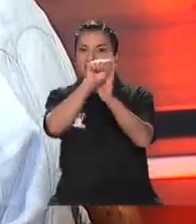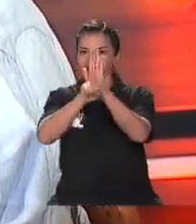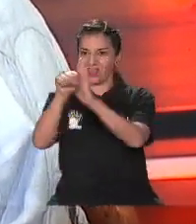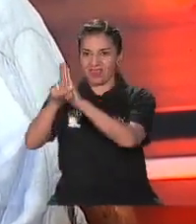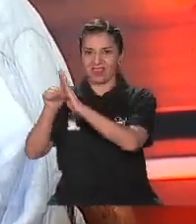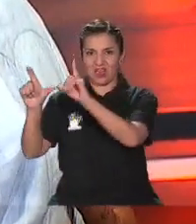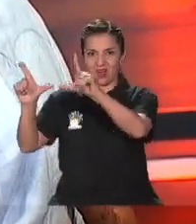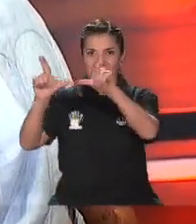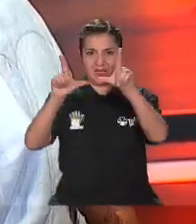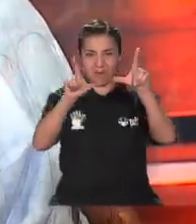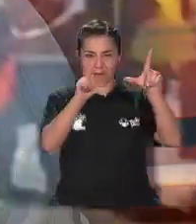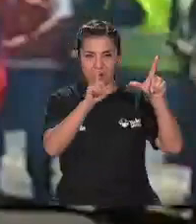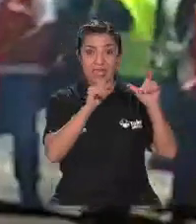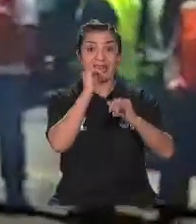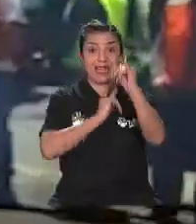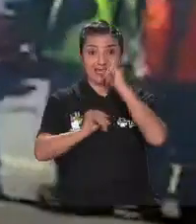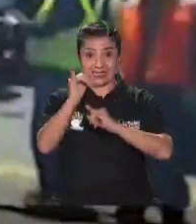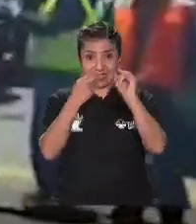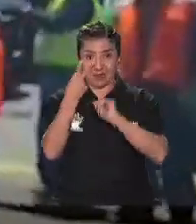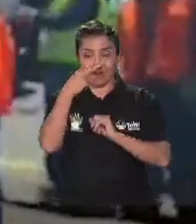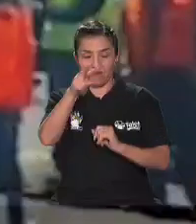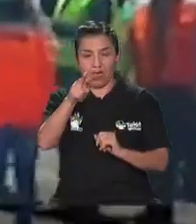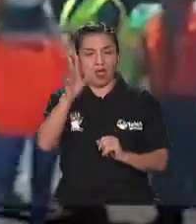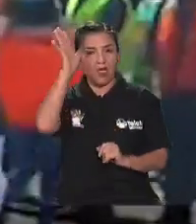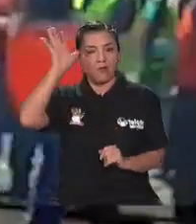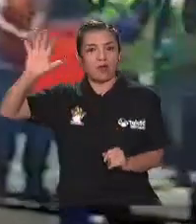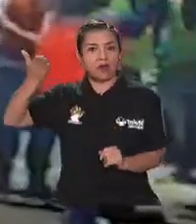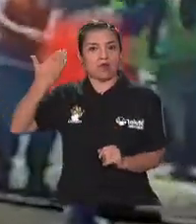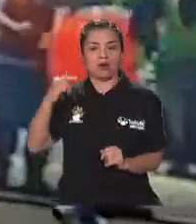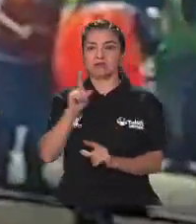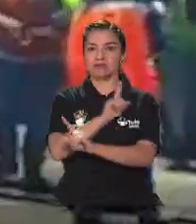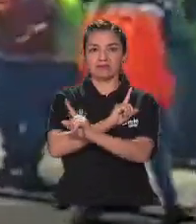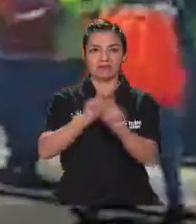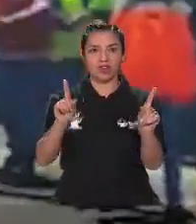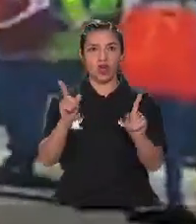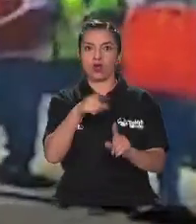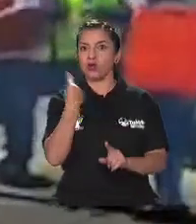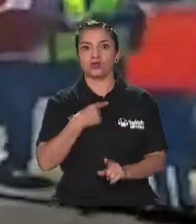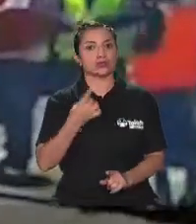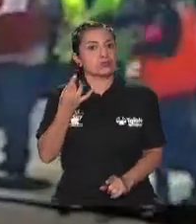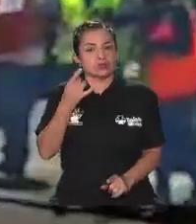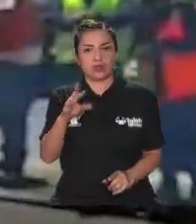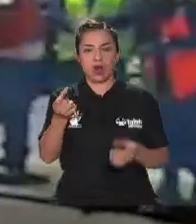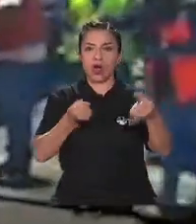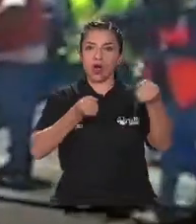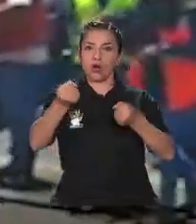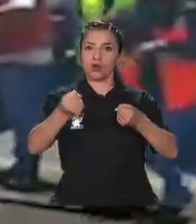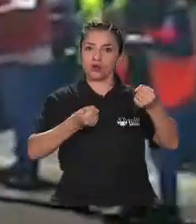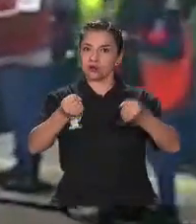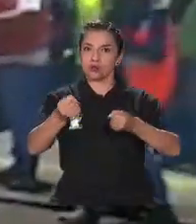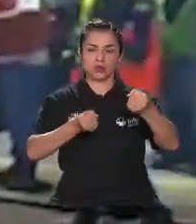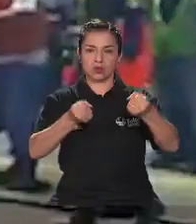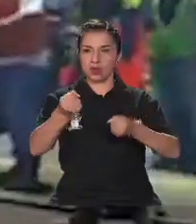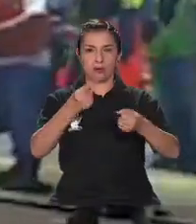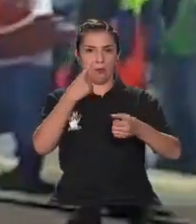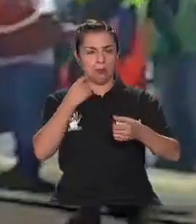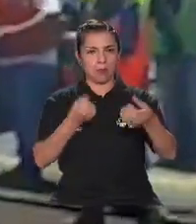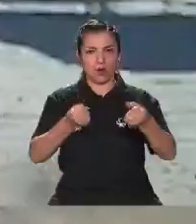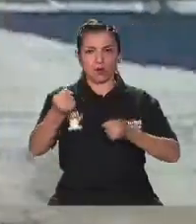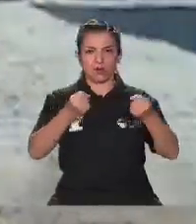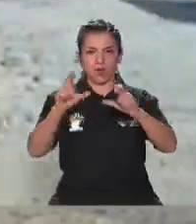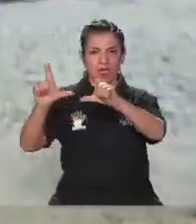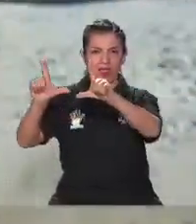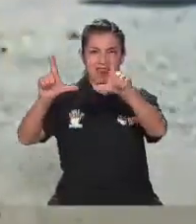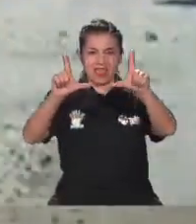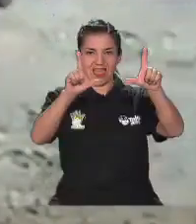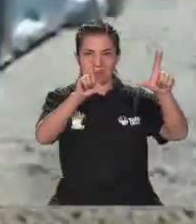pueden verlo en las redes sociales, ha sido algo que no pensamos. Somos solo conductores, puros choferes de camiones. En la imagen estamos